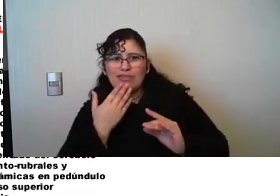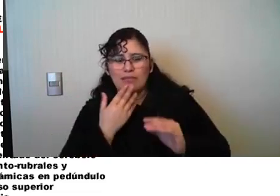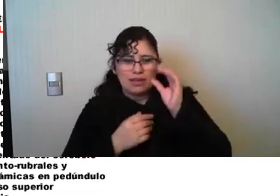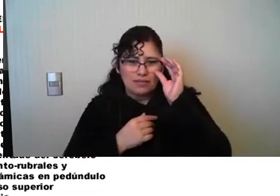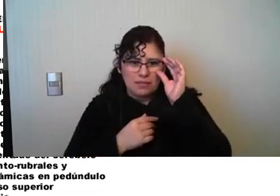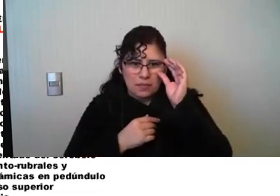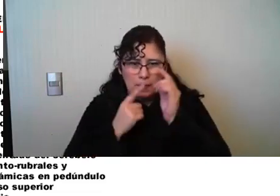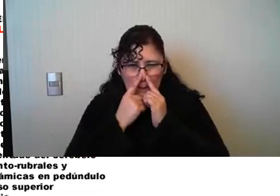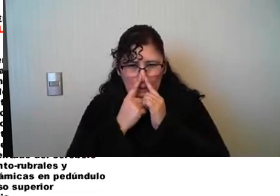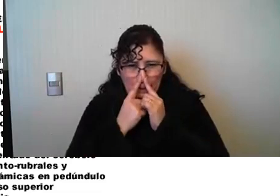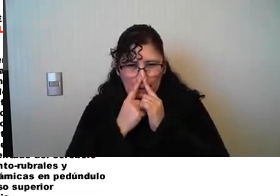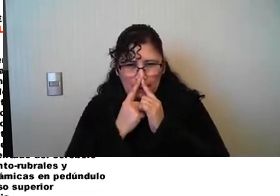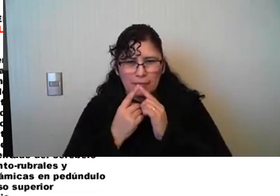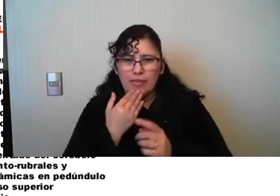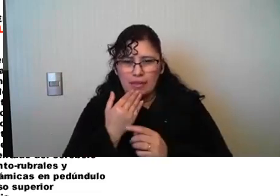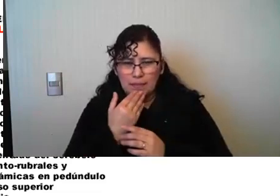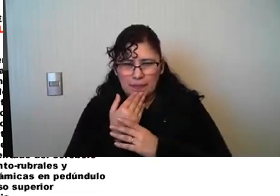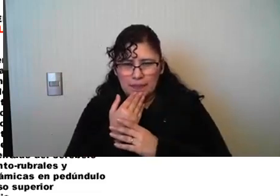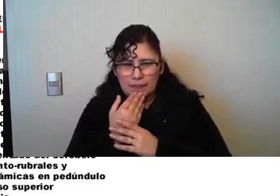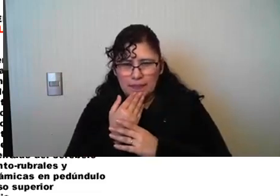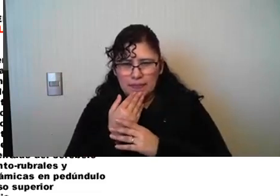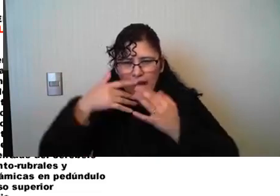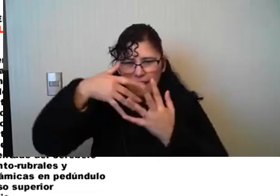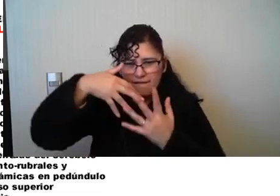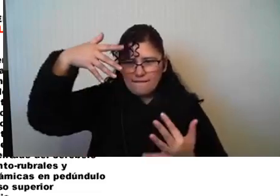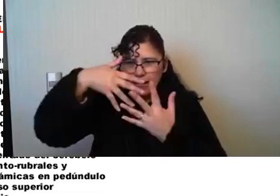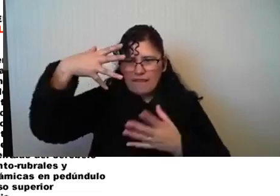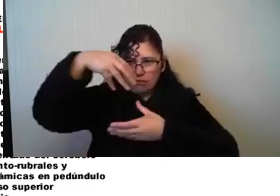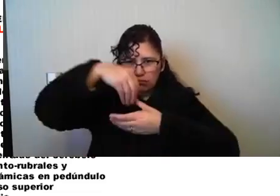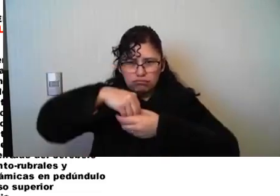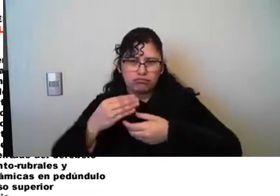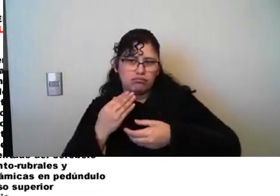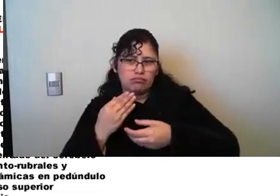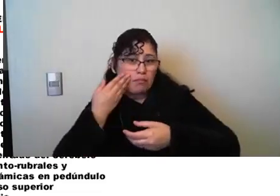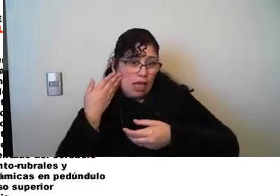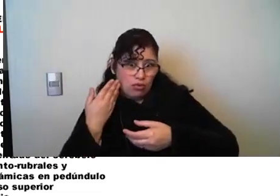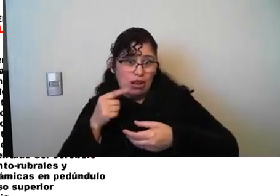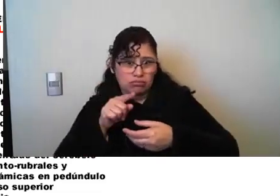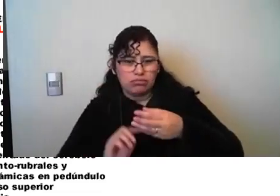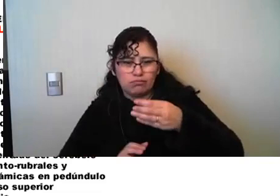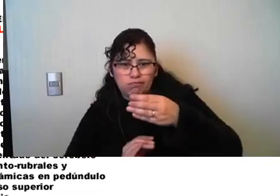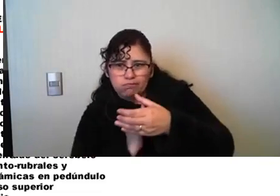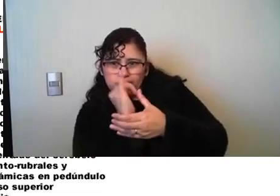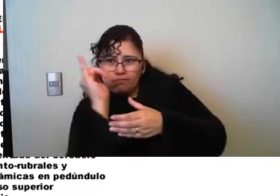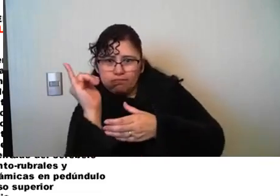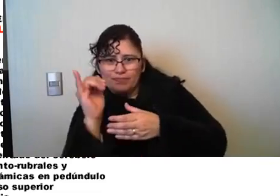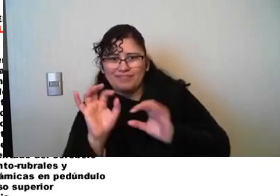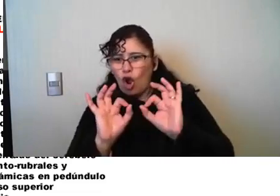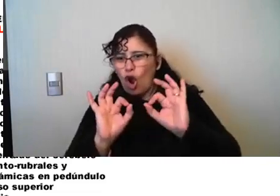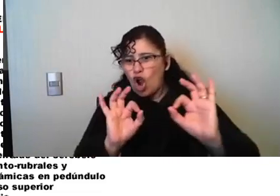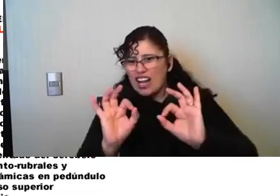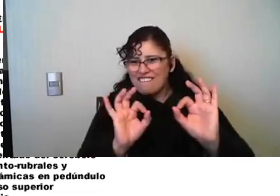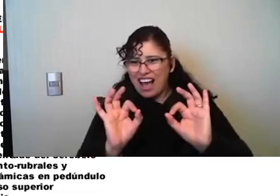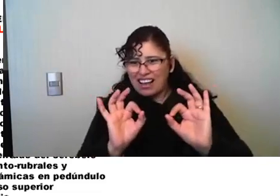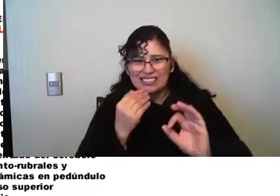Ahí están las fibras que vienen de la médula espinal. Están marcando el oliva,